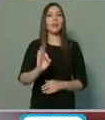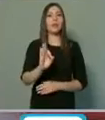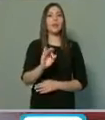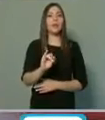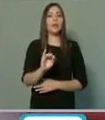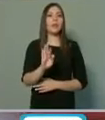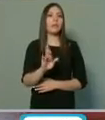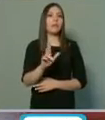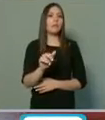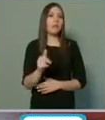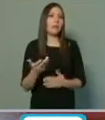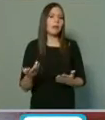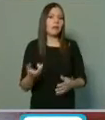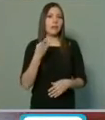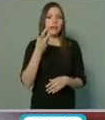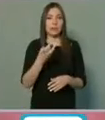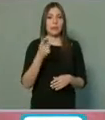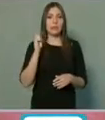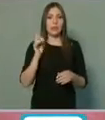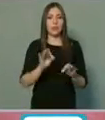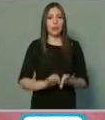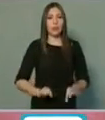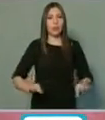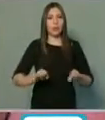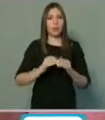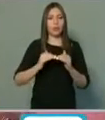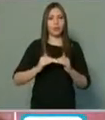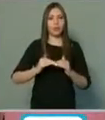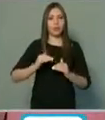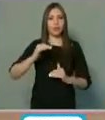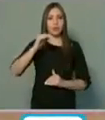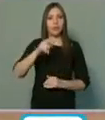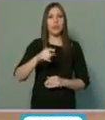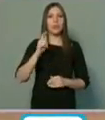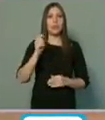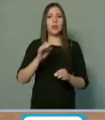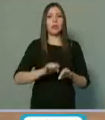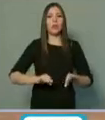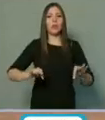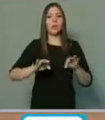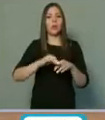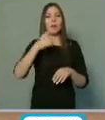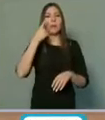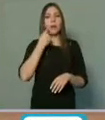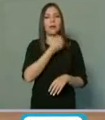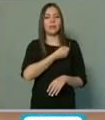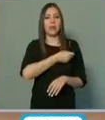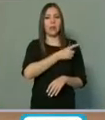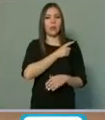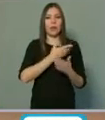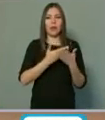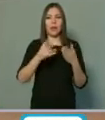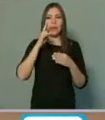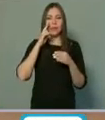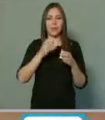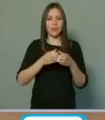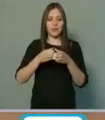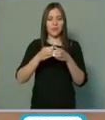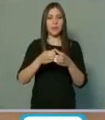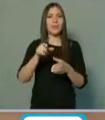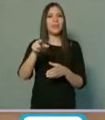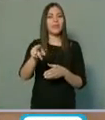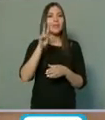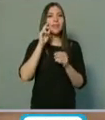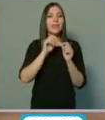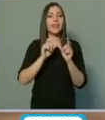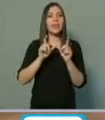fibra, entonces realmente tiene un porcentaje muy elevado y esto tiene beneficios a la salud. Fíjense, aquí la estamos viendo en pantalla, tiene